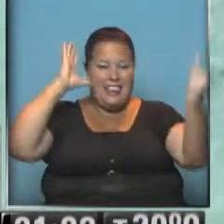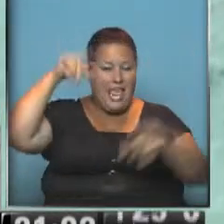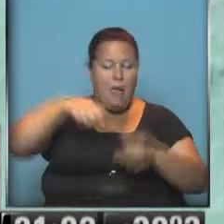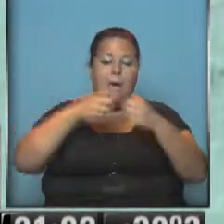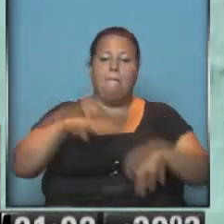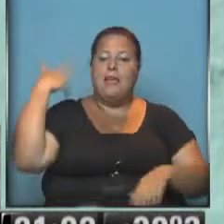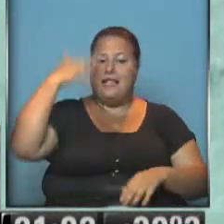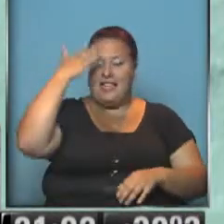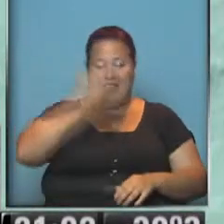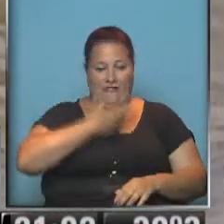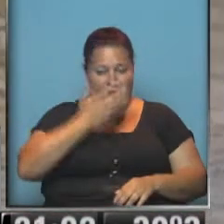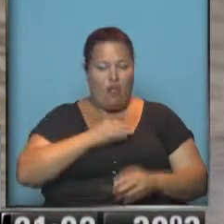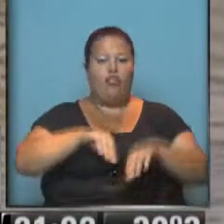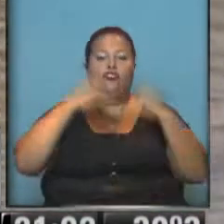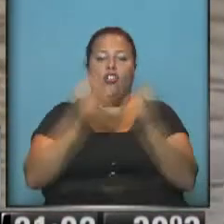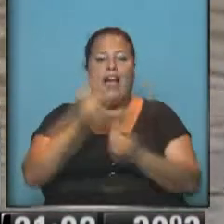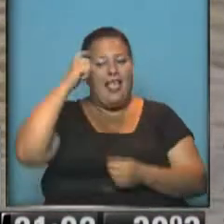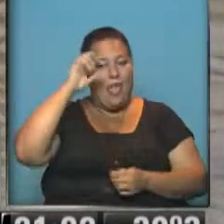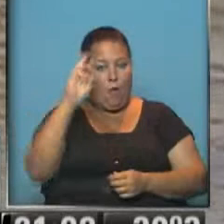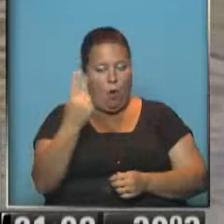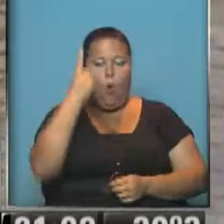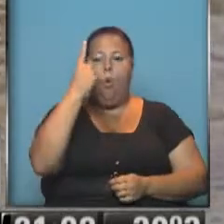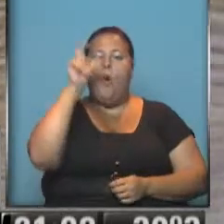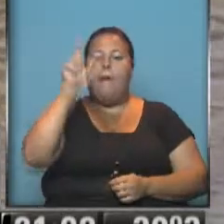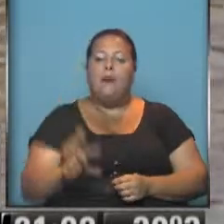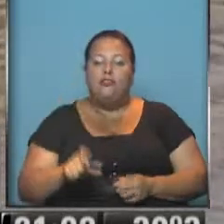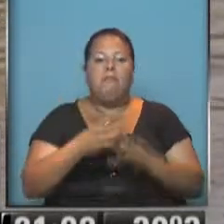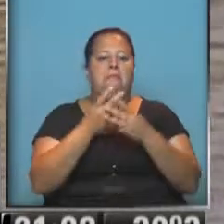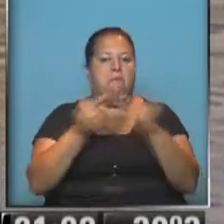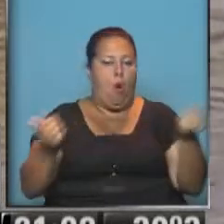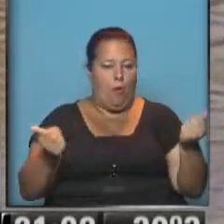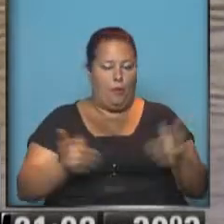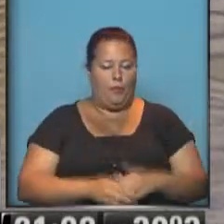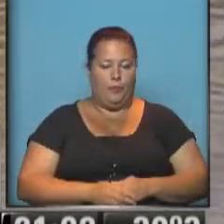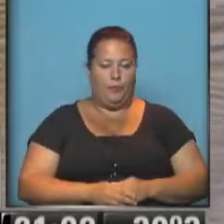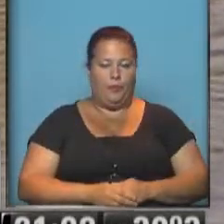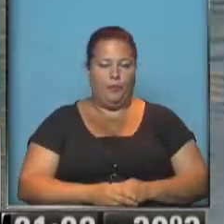que arrancaron el 15 de febrero, dejaron un saldo de 10 muertos y una persona desaparecida.